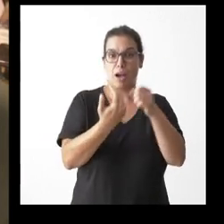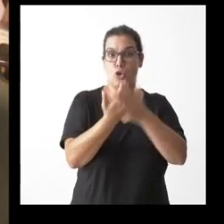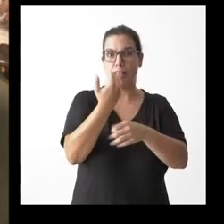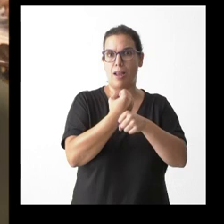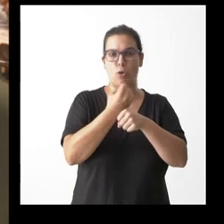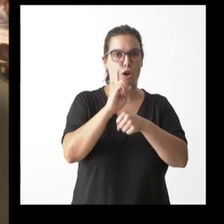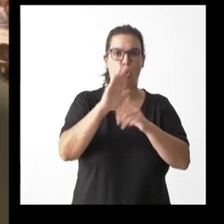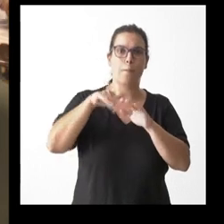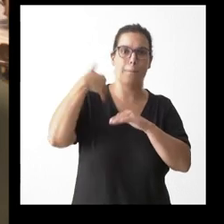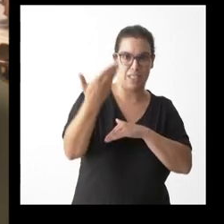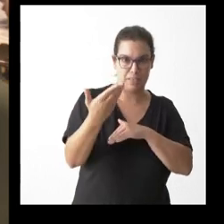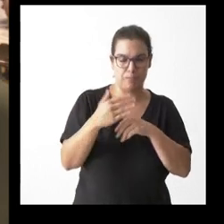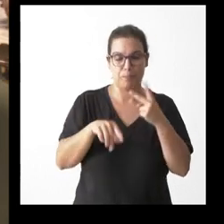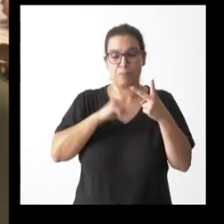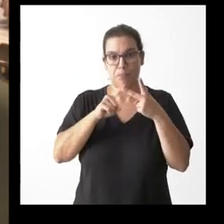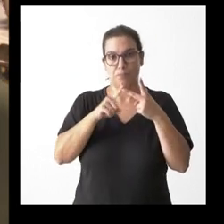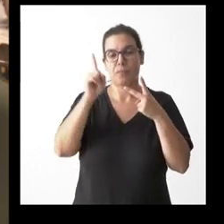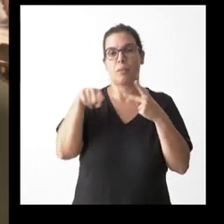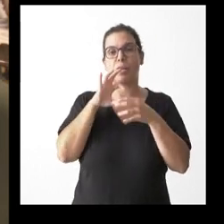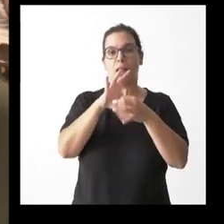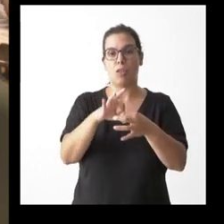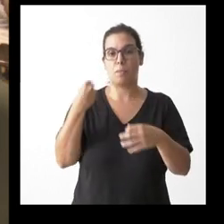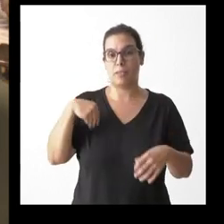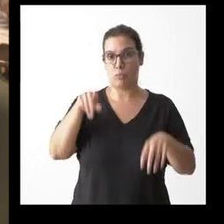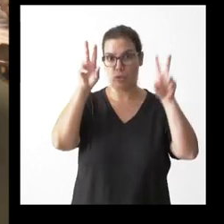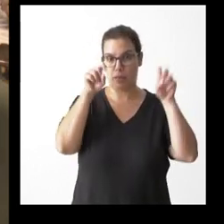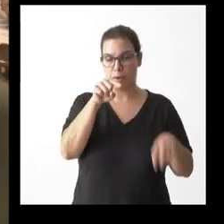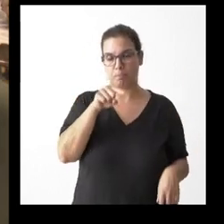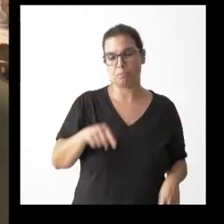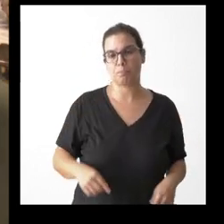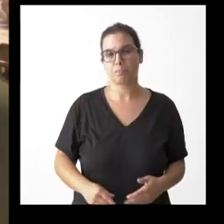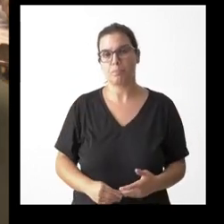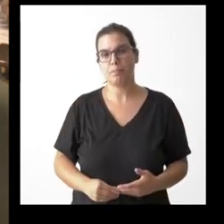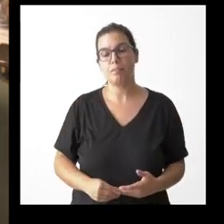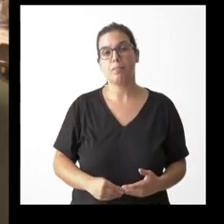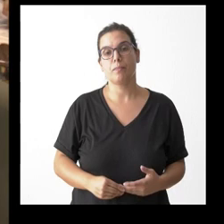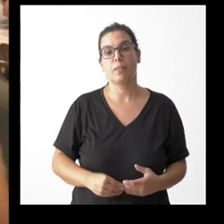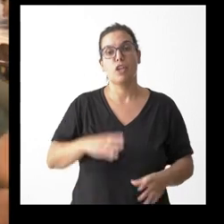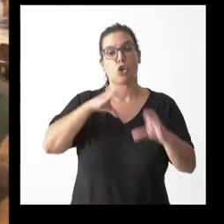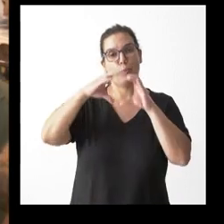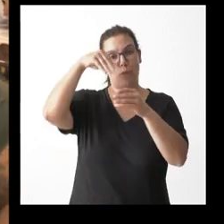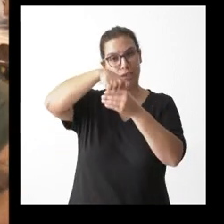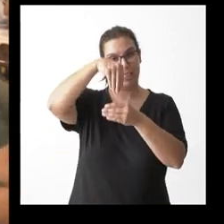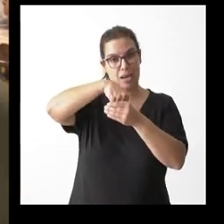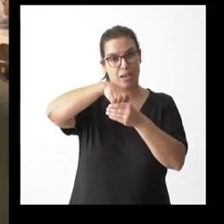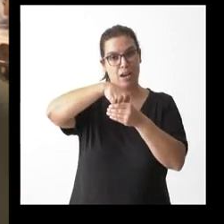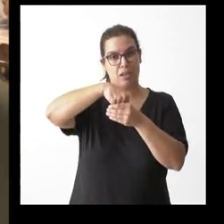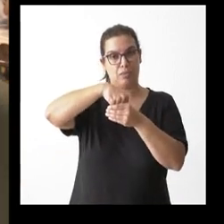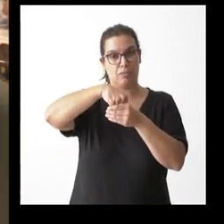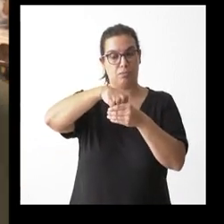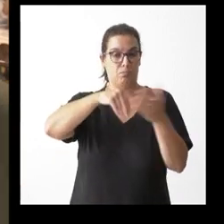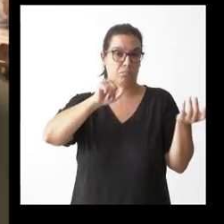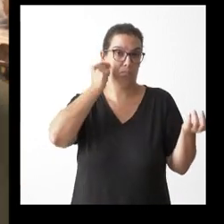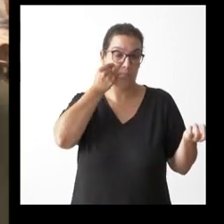luego, en segundo lugar, y en relación también con este mismo tema, las comunicaciones internas que hemos podido